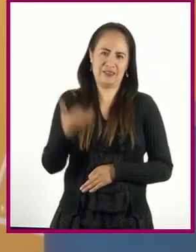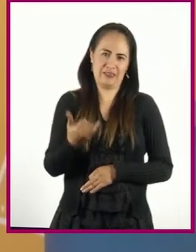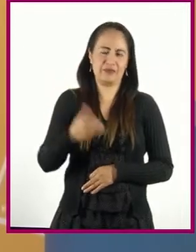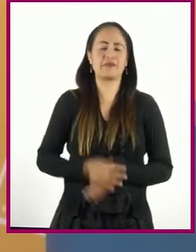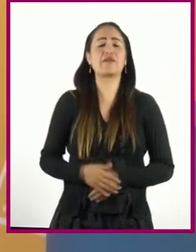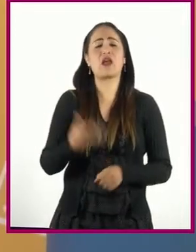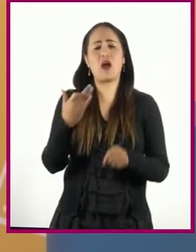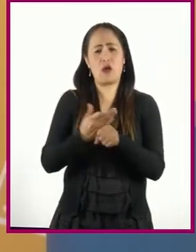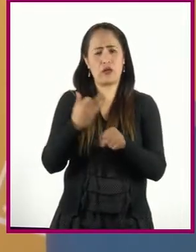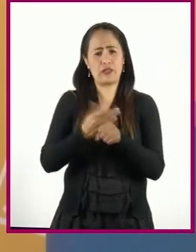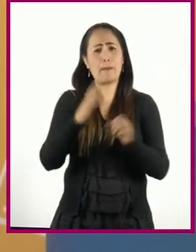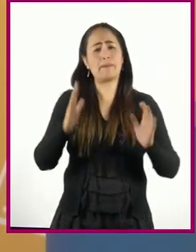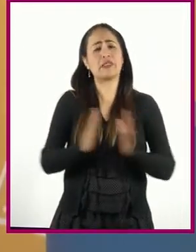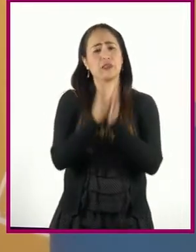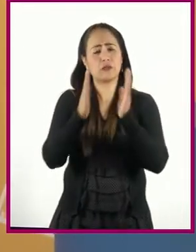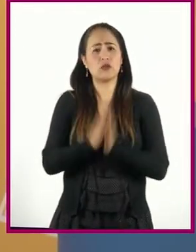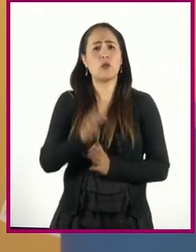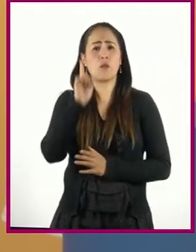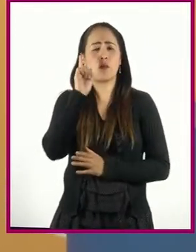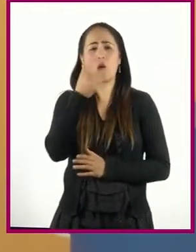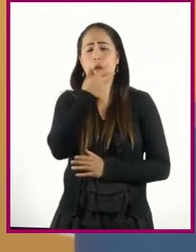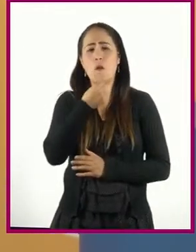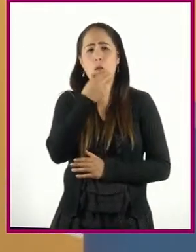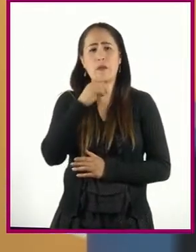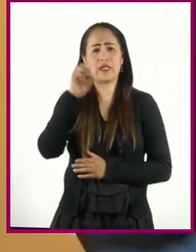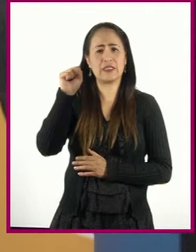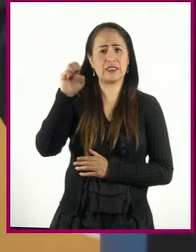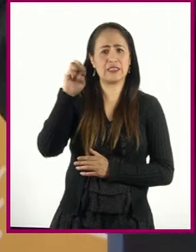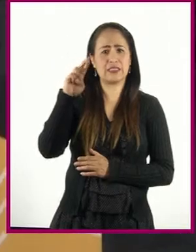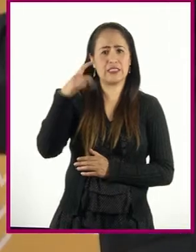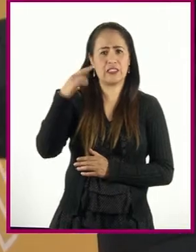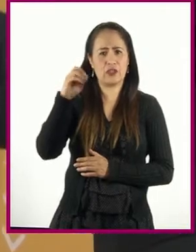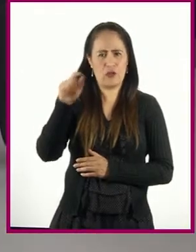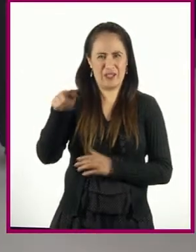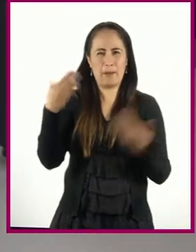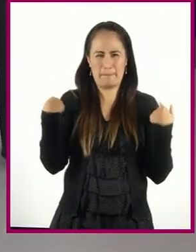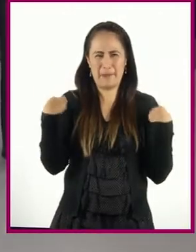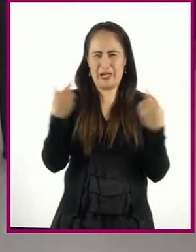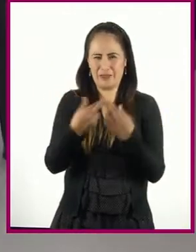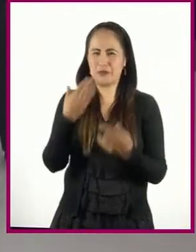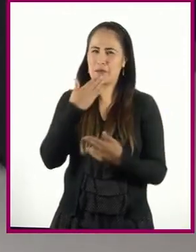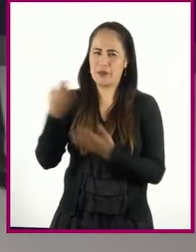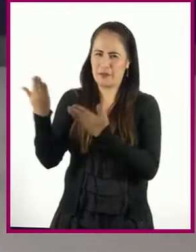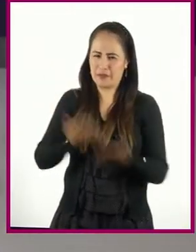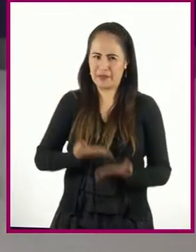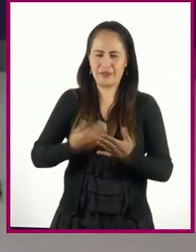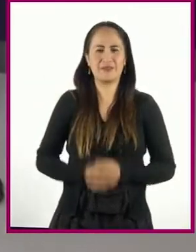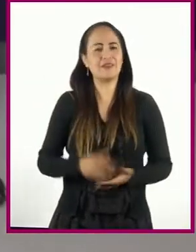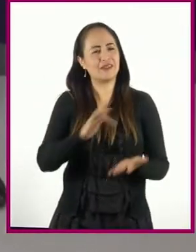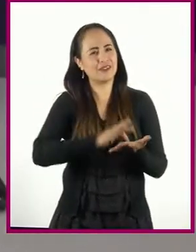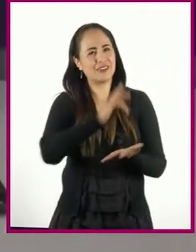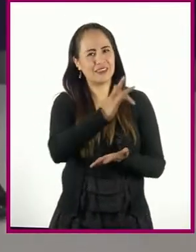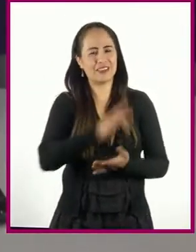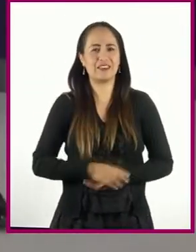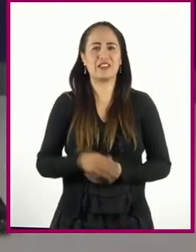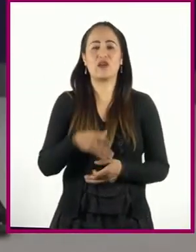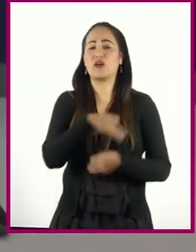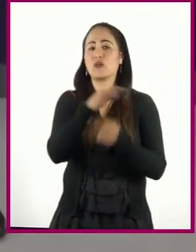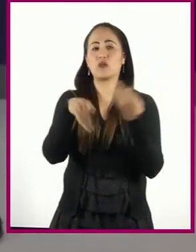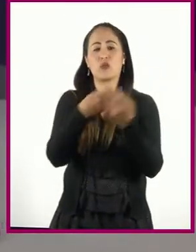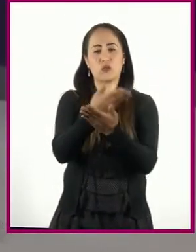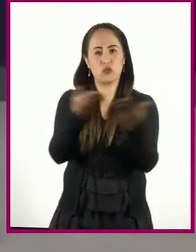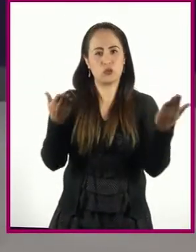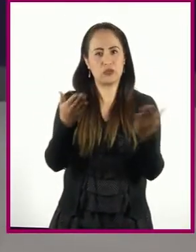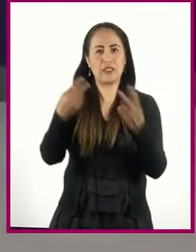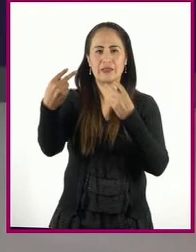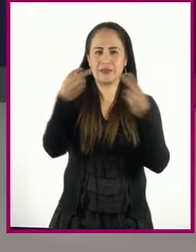con la participación del maestro Sergio David López Mejía. Bienvenido, maestro. Gracias, Leslie. A todas y todos